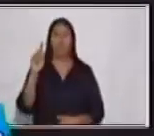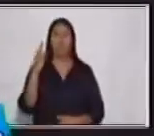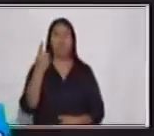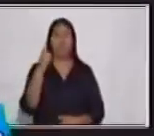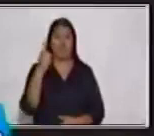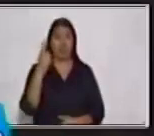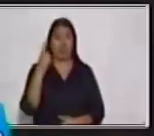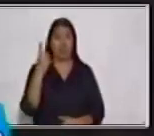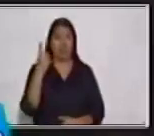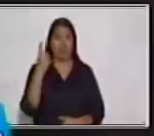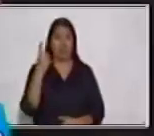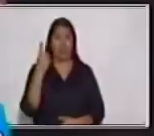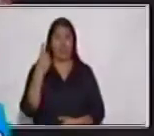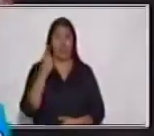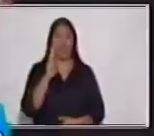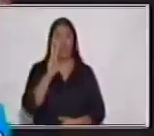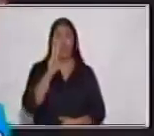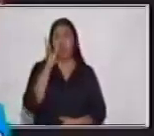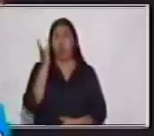está dividiendo